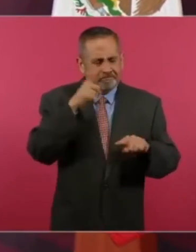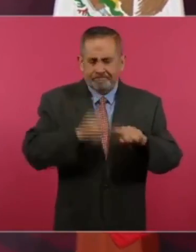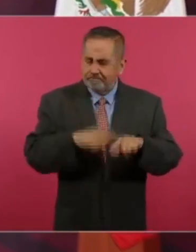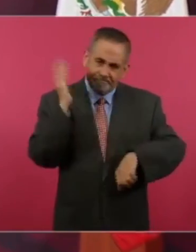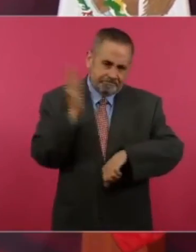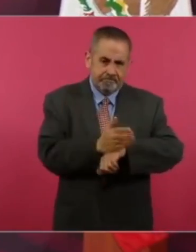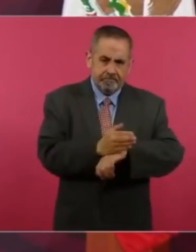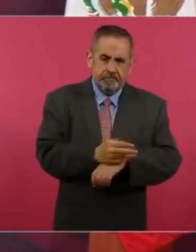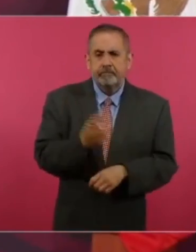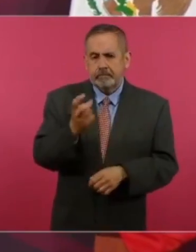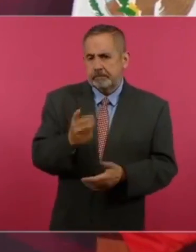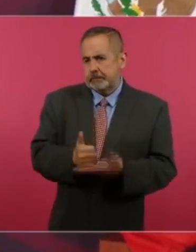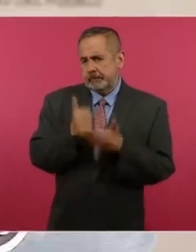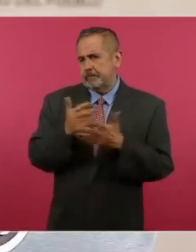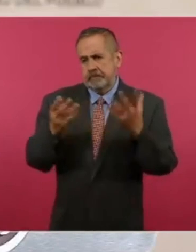Eso también ayuda mucho.